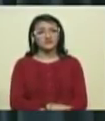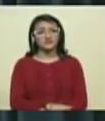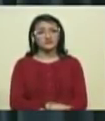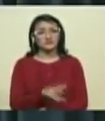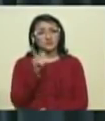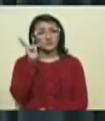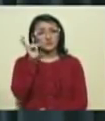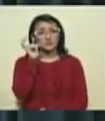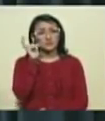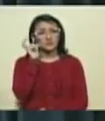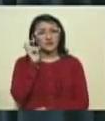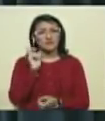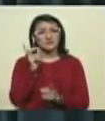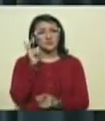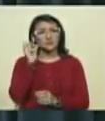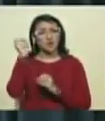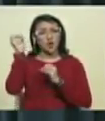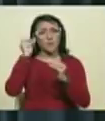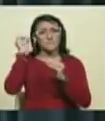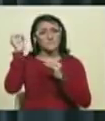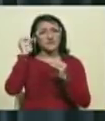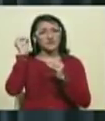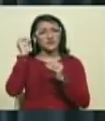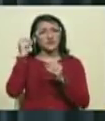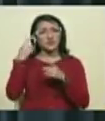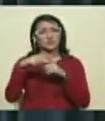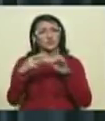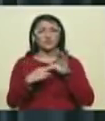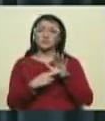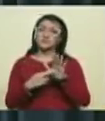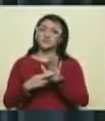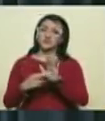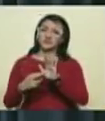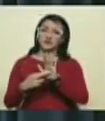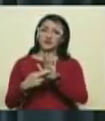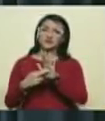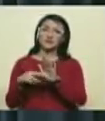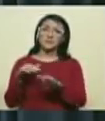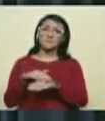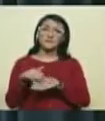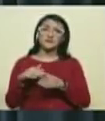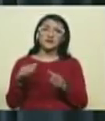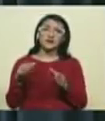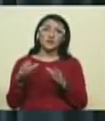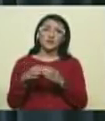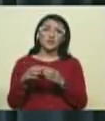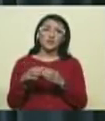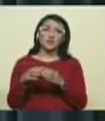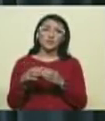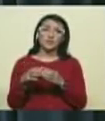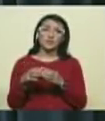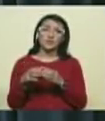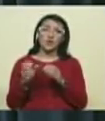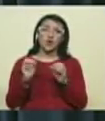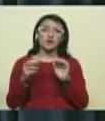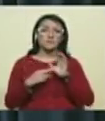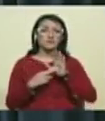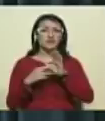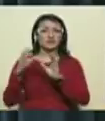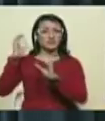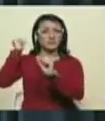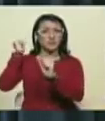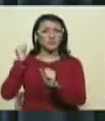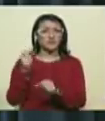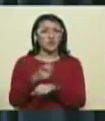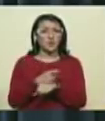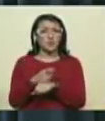escucha lo que opinan estos representantes del Ministerio de Colonias o estos representantes diplomáticos